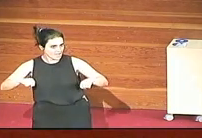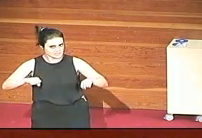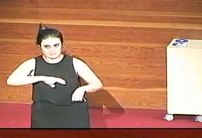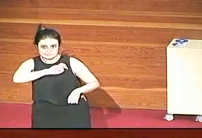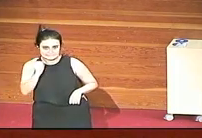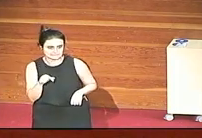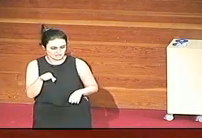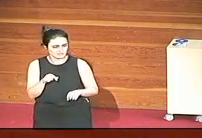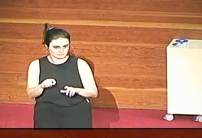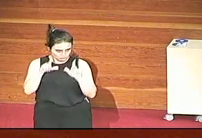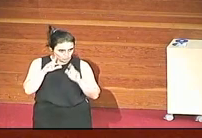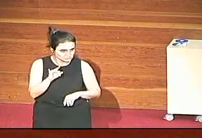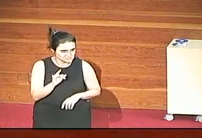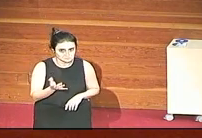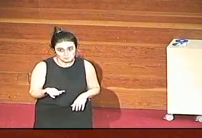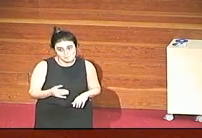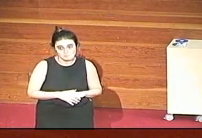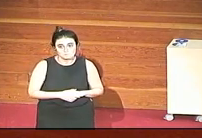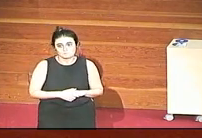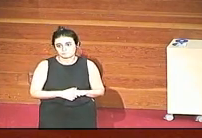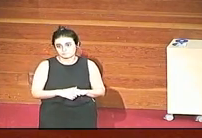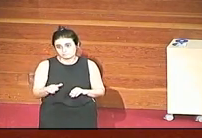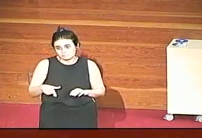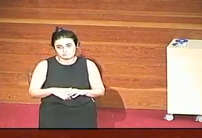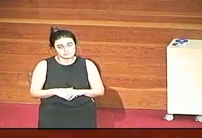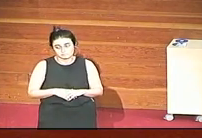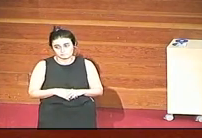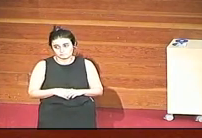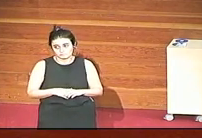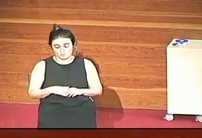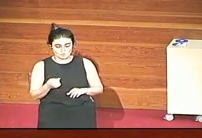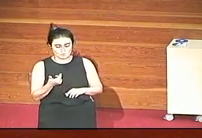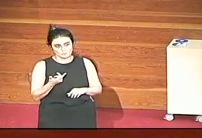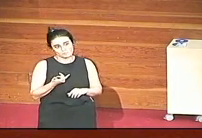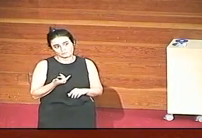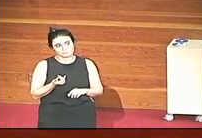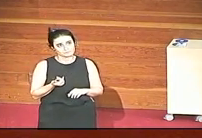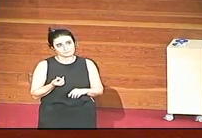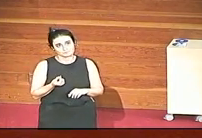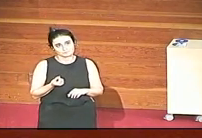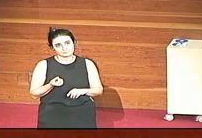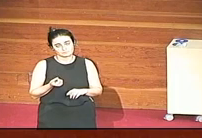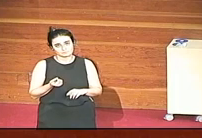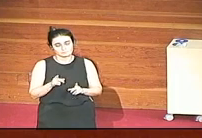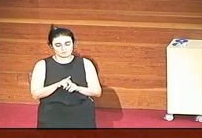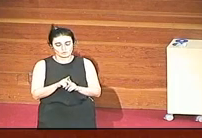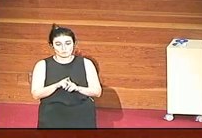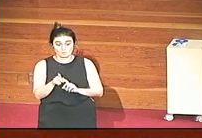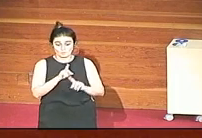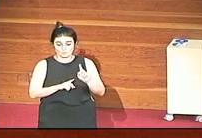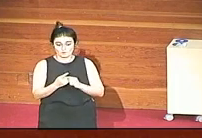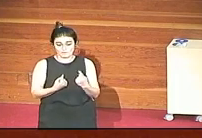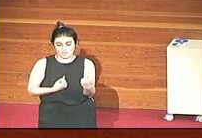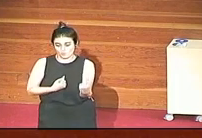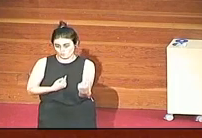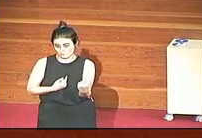pues eso que en fin pues esa era la diferentes visión del mismo problema